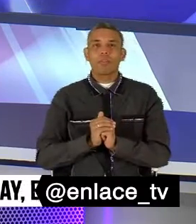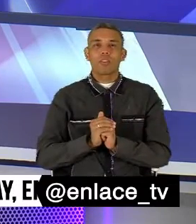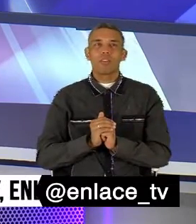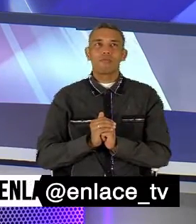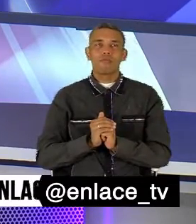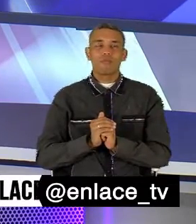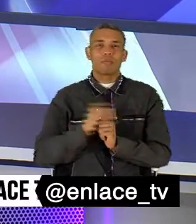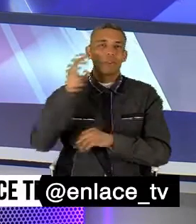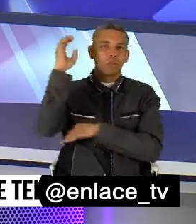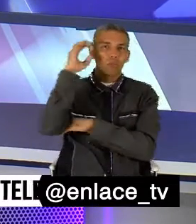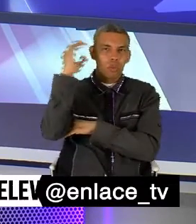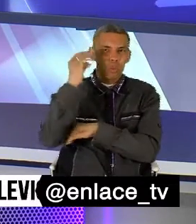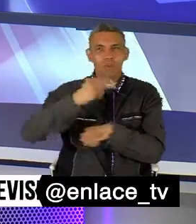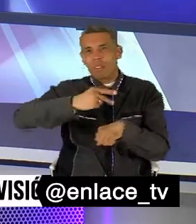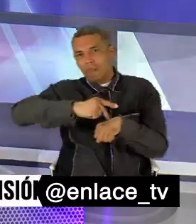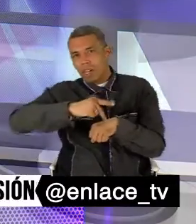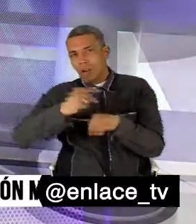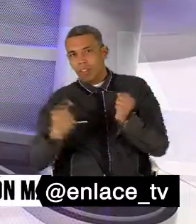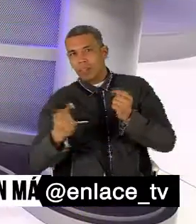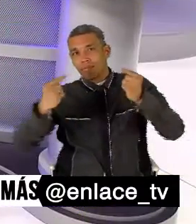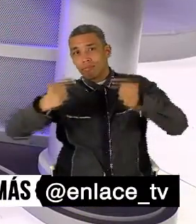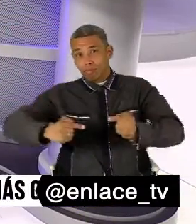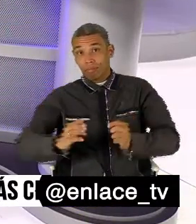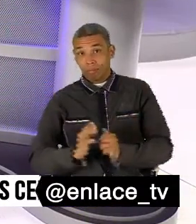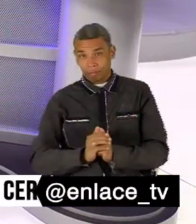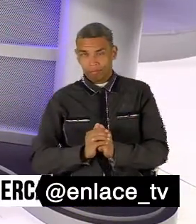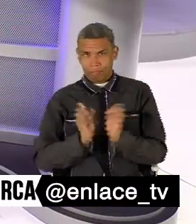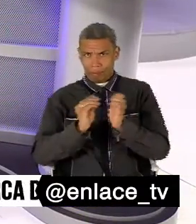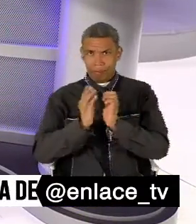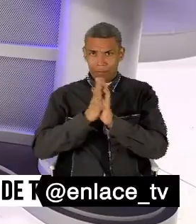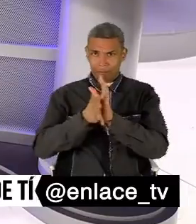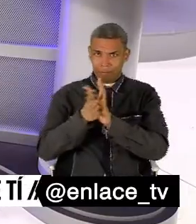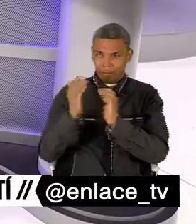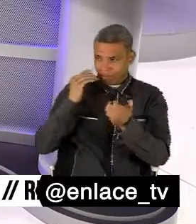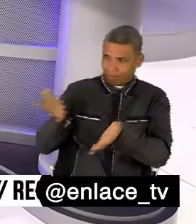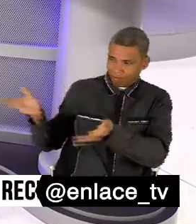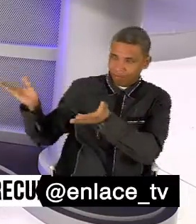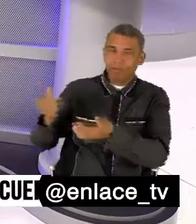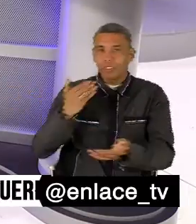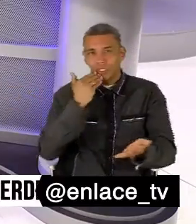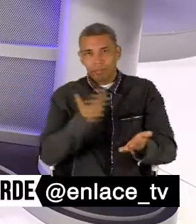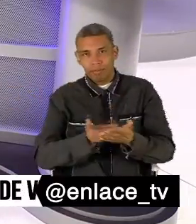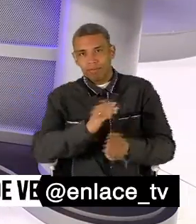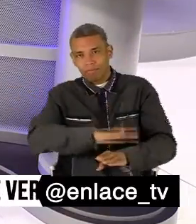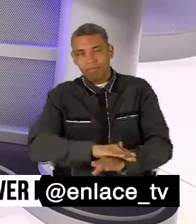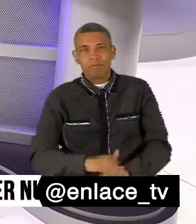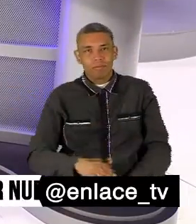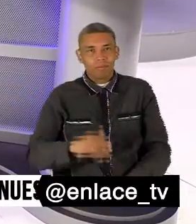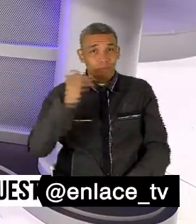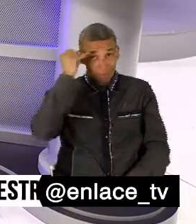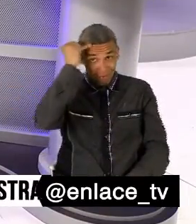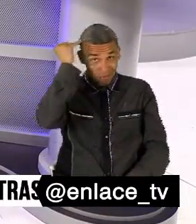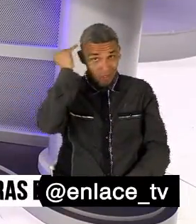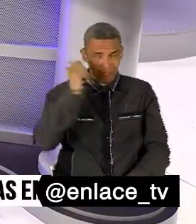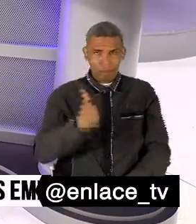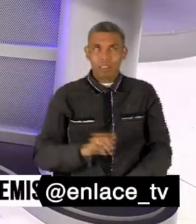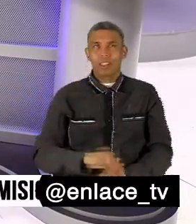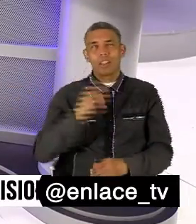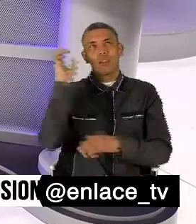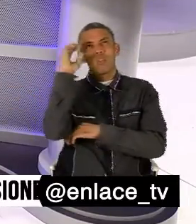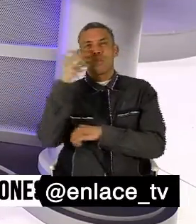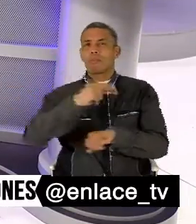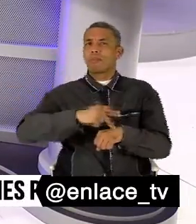será este partido entre Colombia, Paraguay, entre otros hechos que se han registrado. Pocho, buenas tardes. Hola, ¿qué tal, Janet? Este será el partido de Colombia,